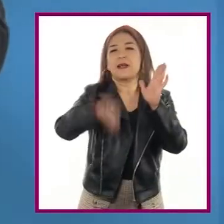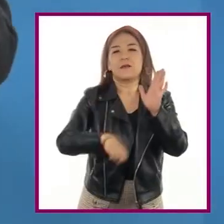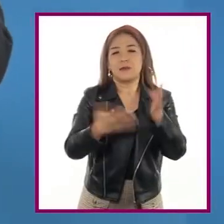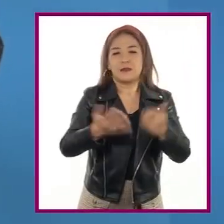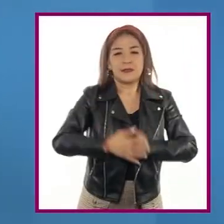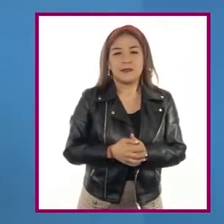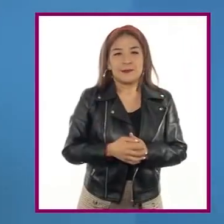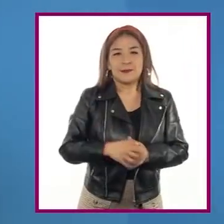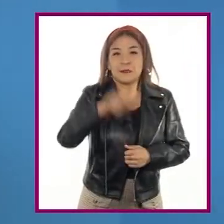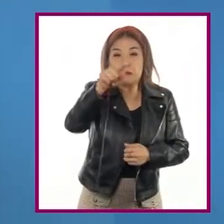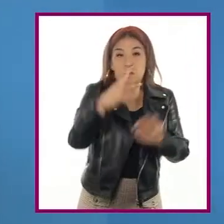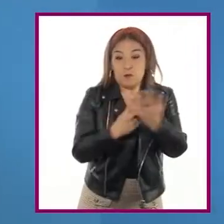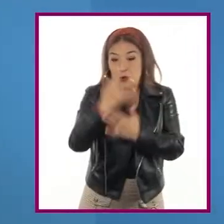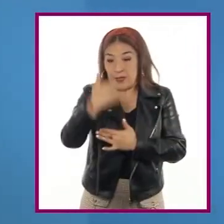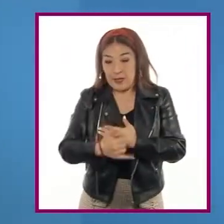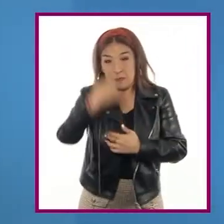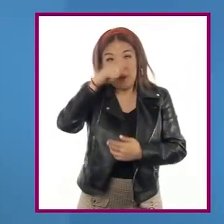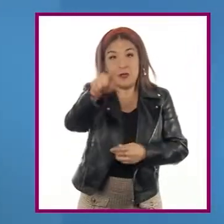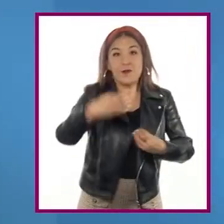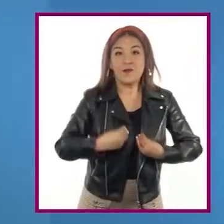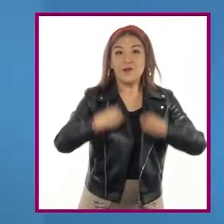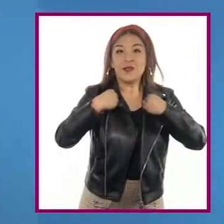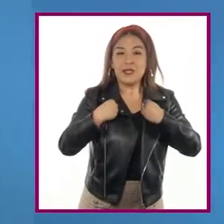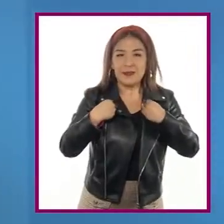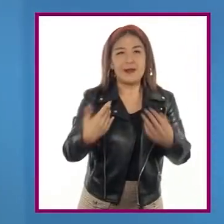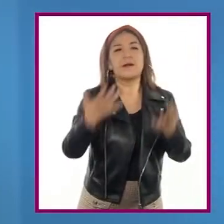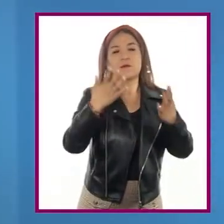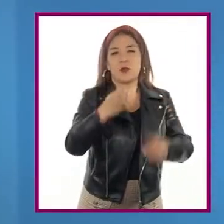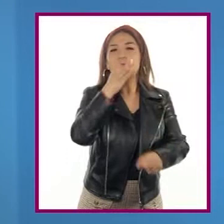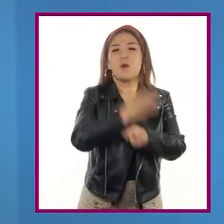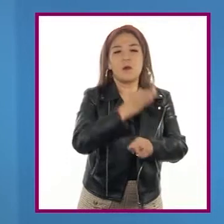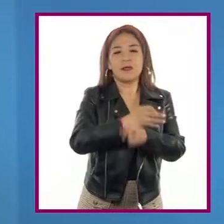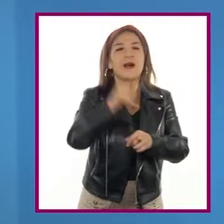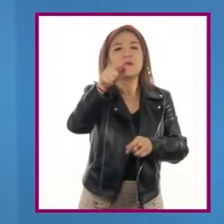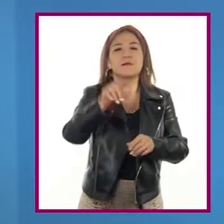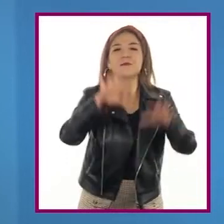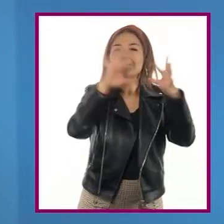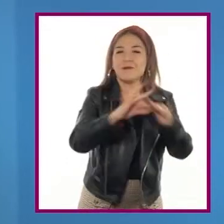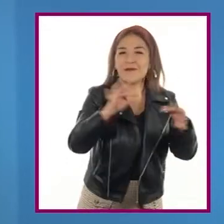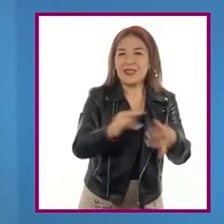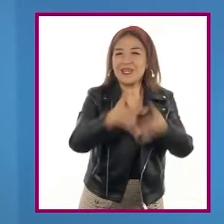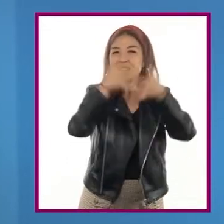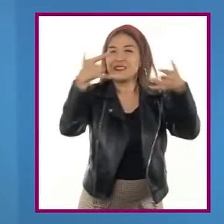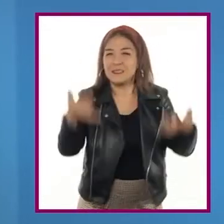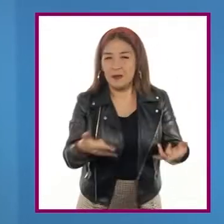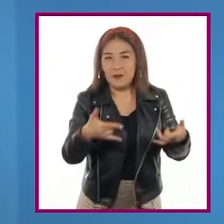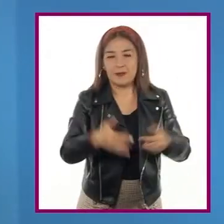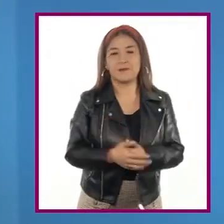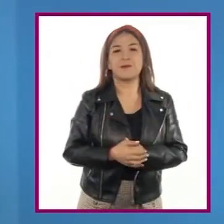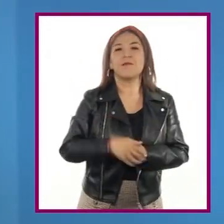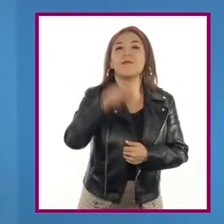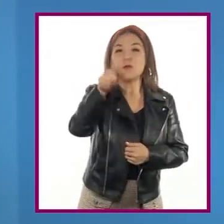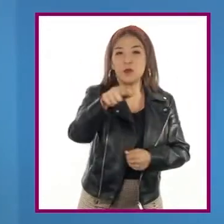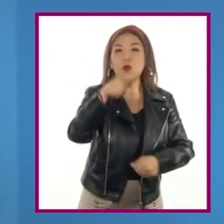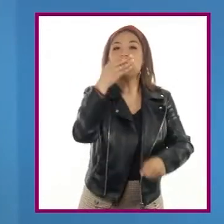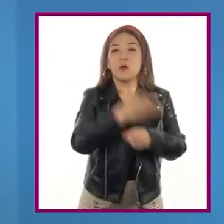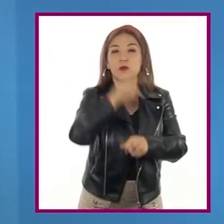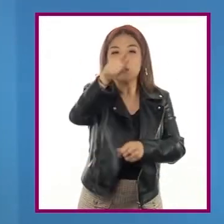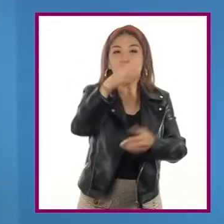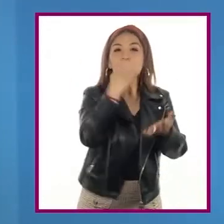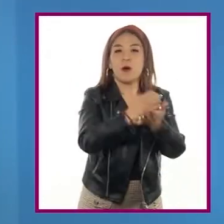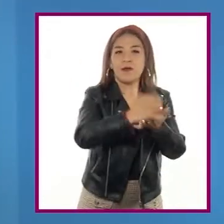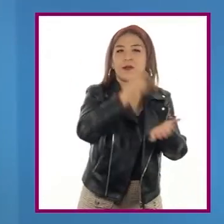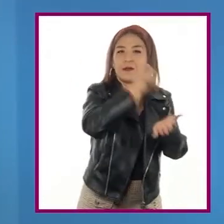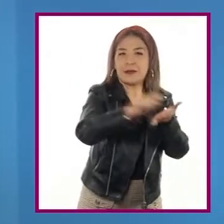que establecen en un proyecto de vida. Pero hagamos un poco de historia. Para ello les voy a pedir responder en su cuaderno